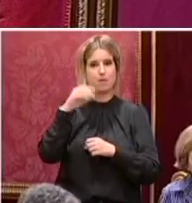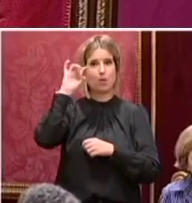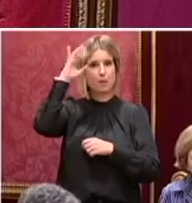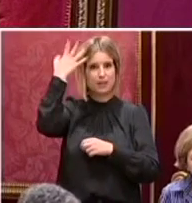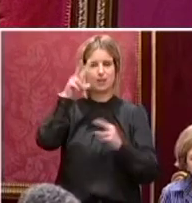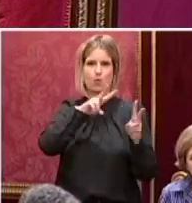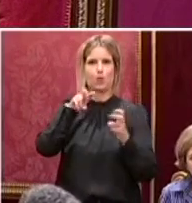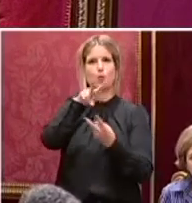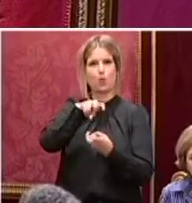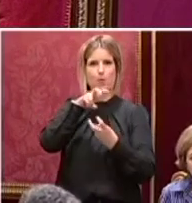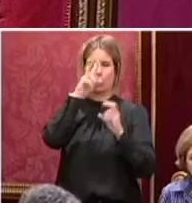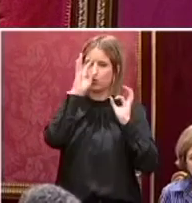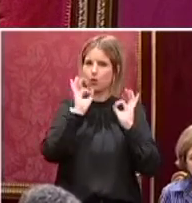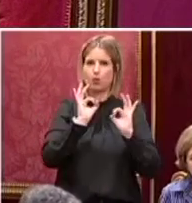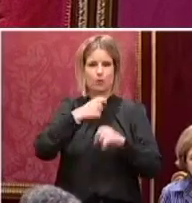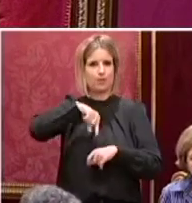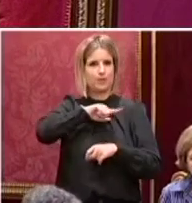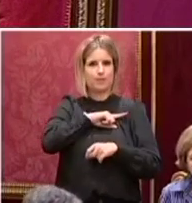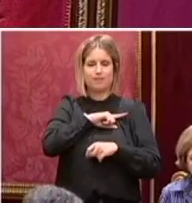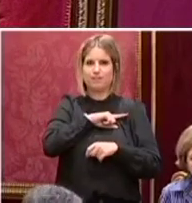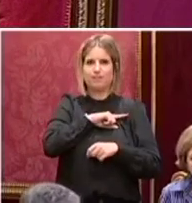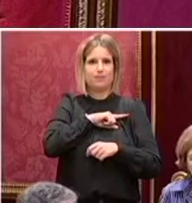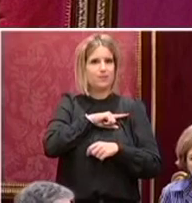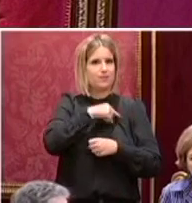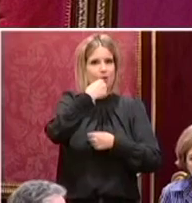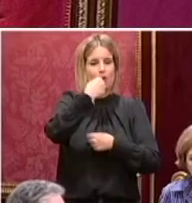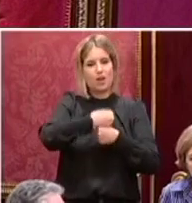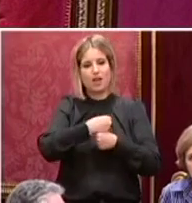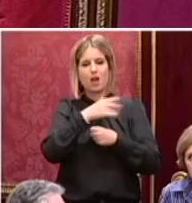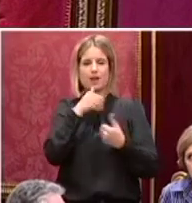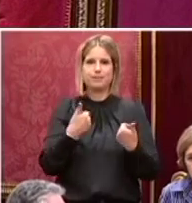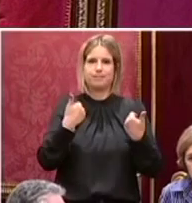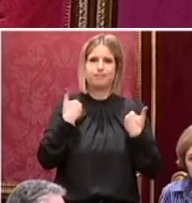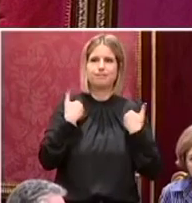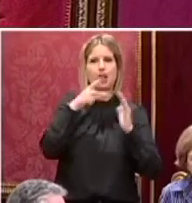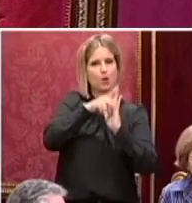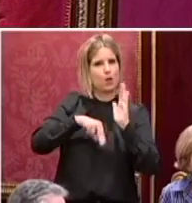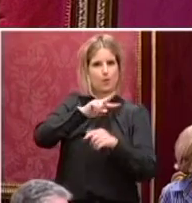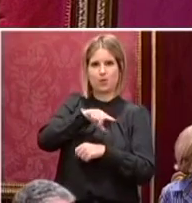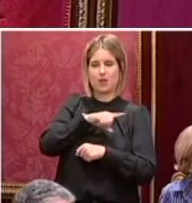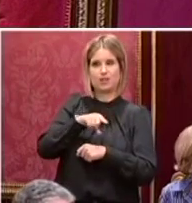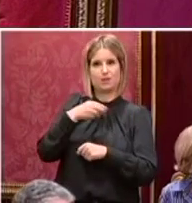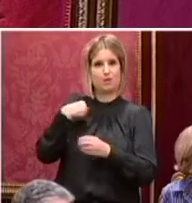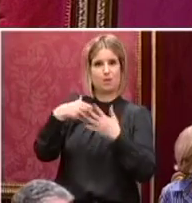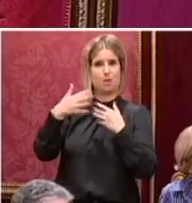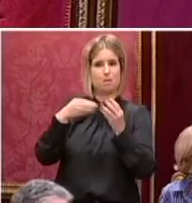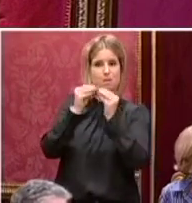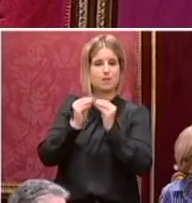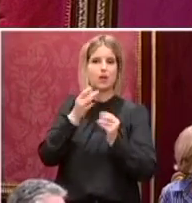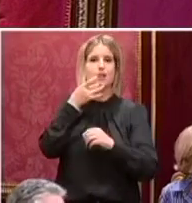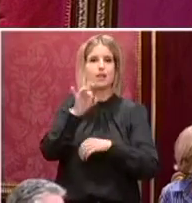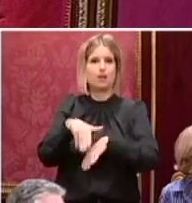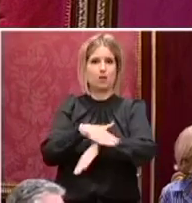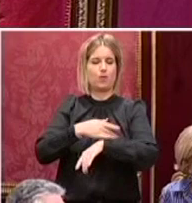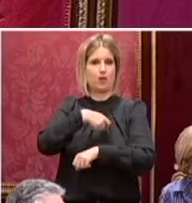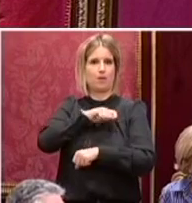este impuesto. Lógicamente nosotros no tenemos la obligación ni la responsabilidad de regularlo, es quien lo ha hecho, que es el Gobierno de